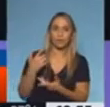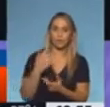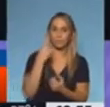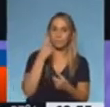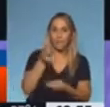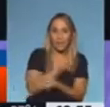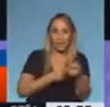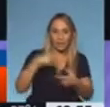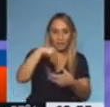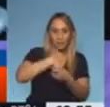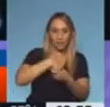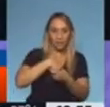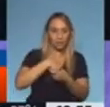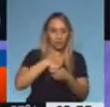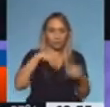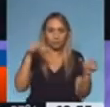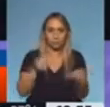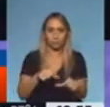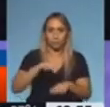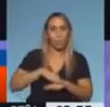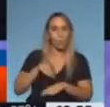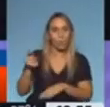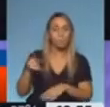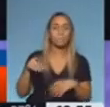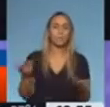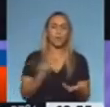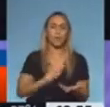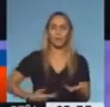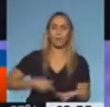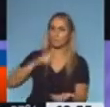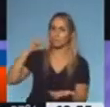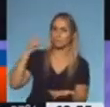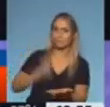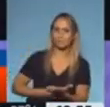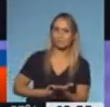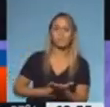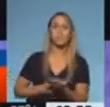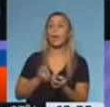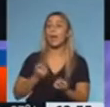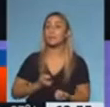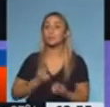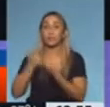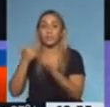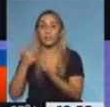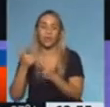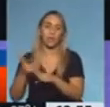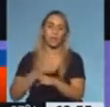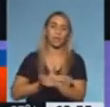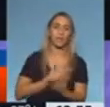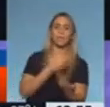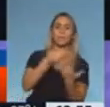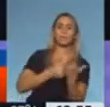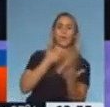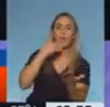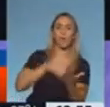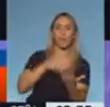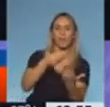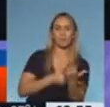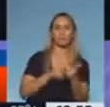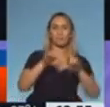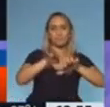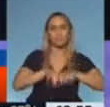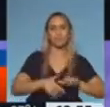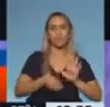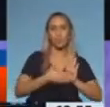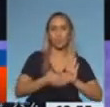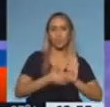el gobierno tomó la decisión de hacer una declaración jurada previa a la exportación y poner un precio de referencia similar al que hay en los